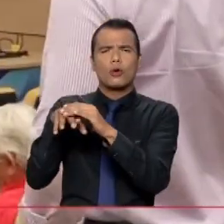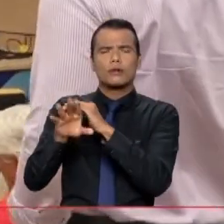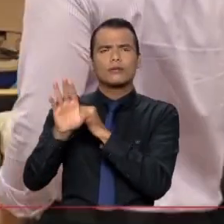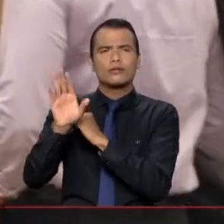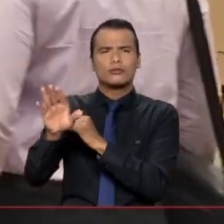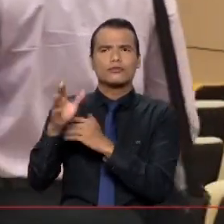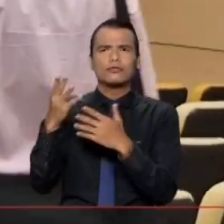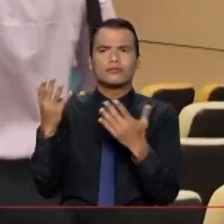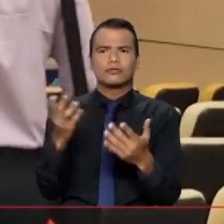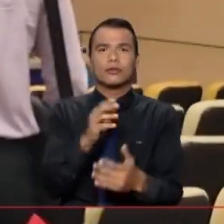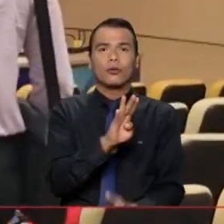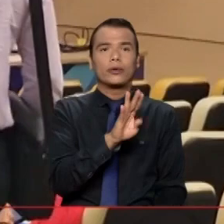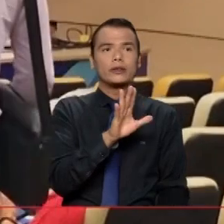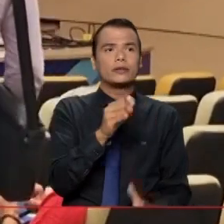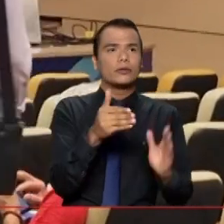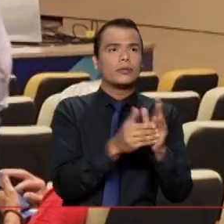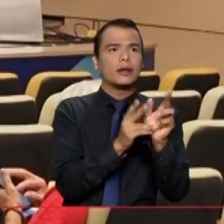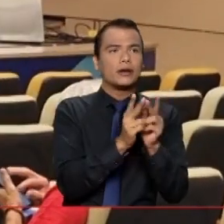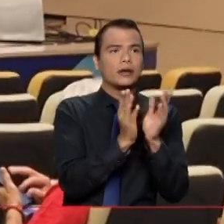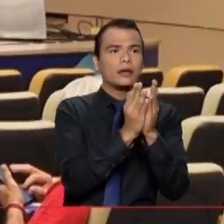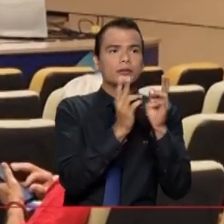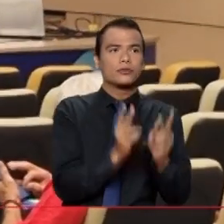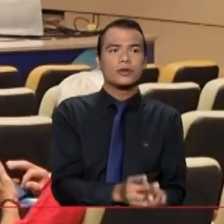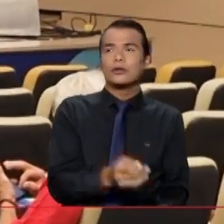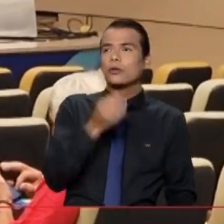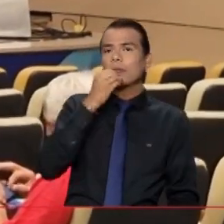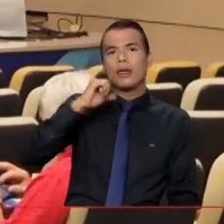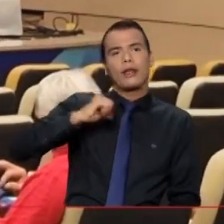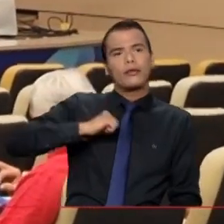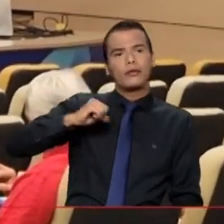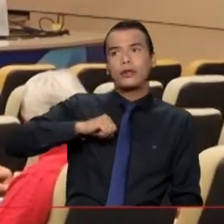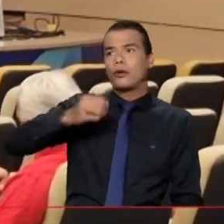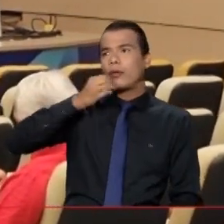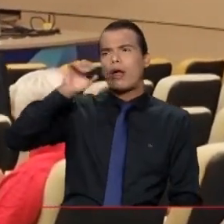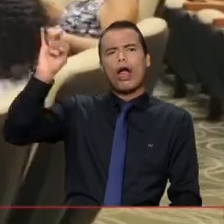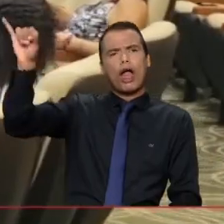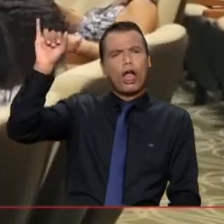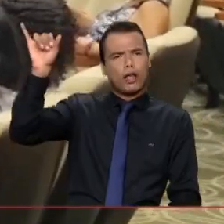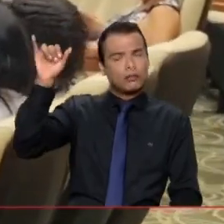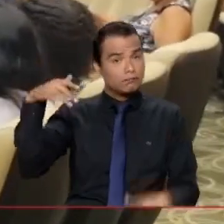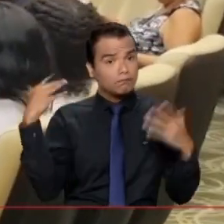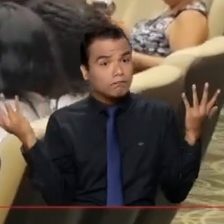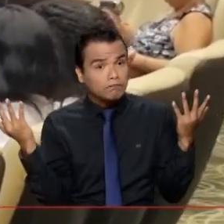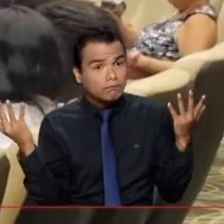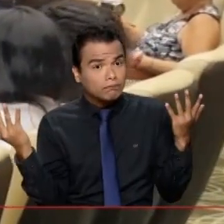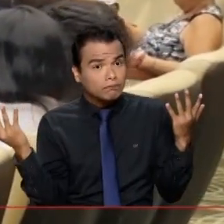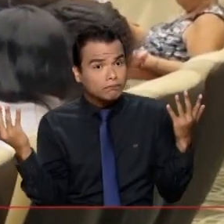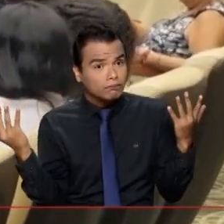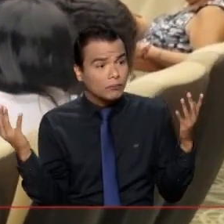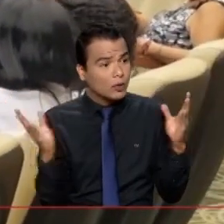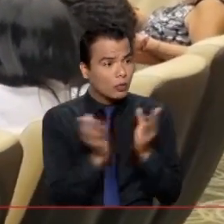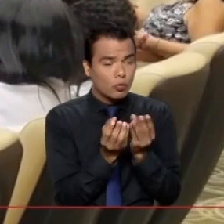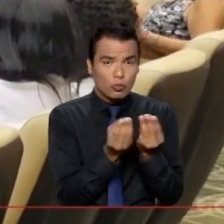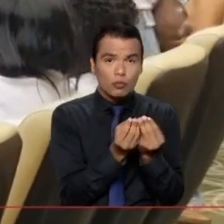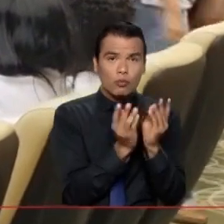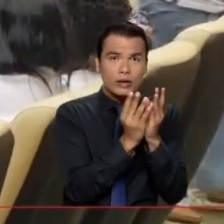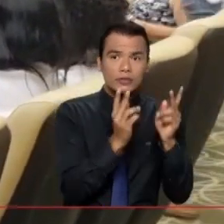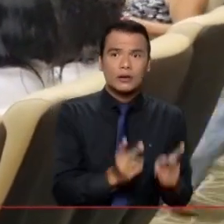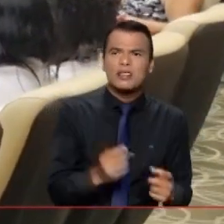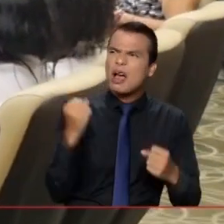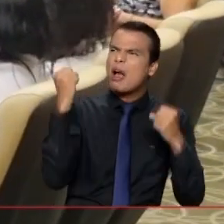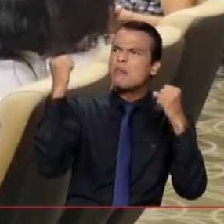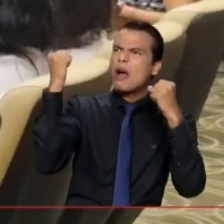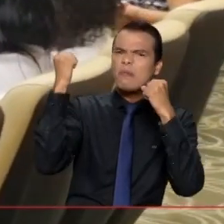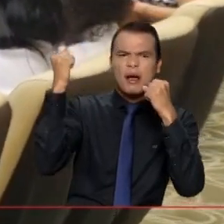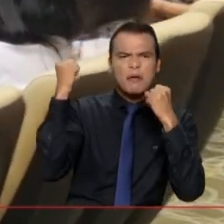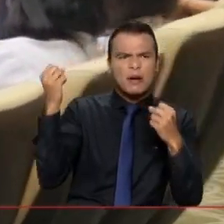que 45 mil estudiantes protestaban en las calles del distrito porque no tenían plan de alimentación escolar. Pues el PAE en